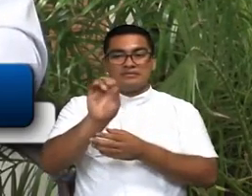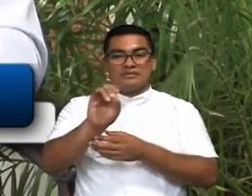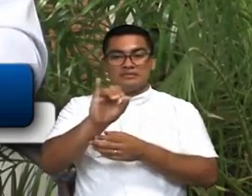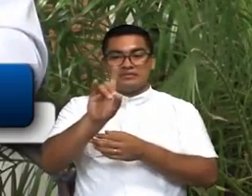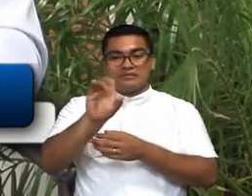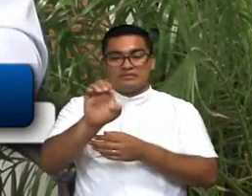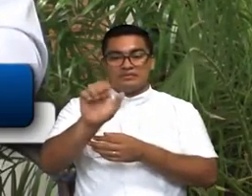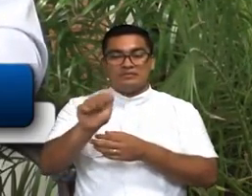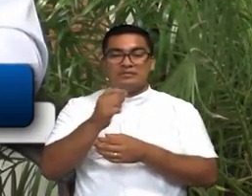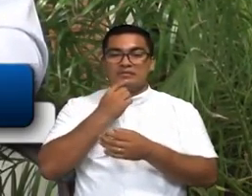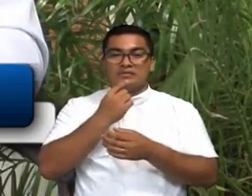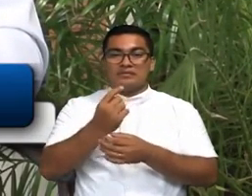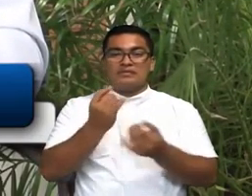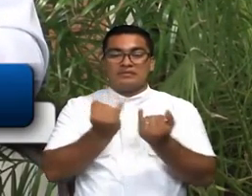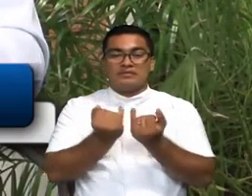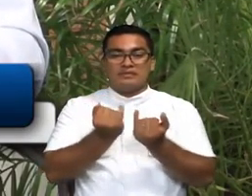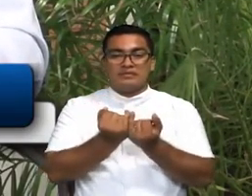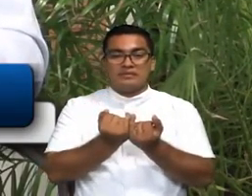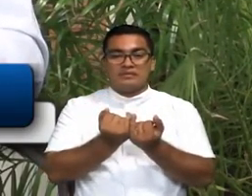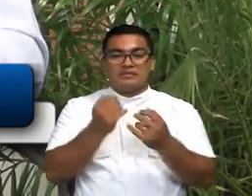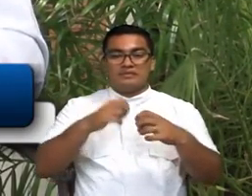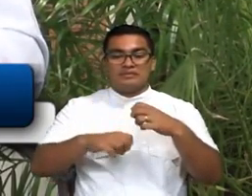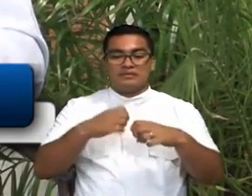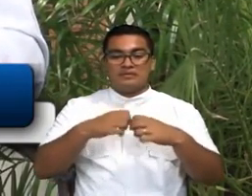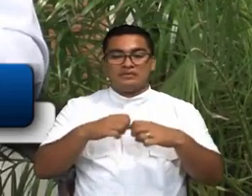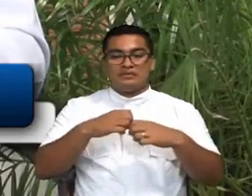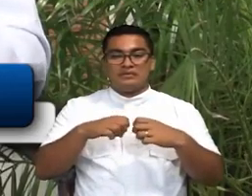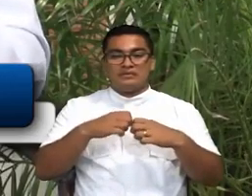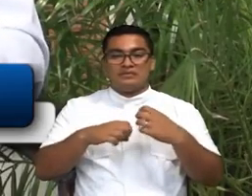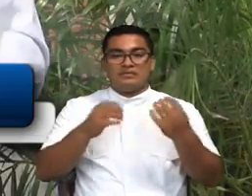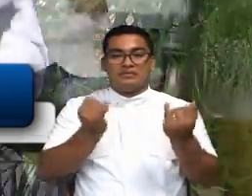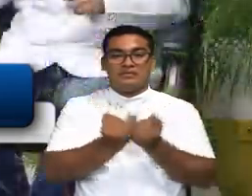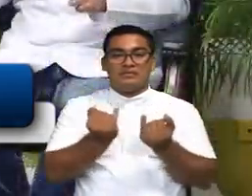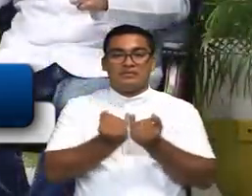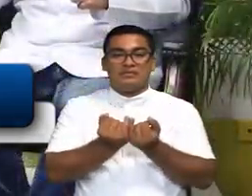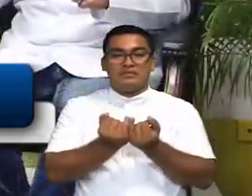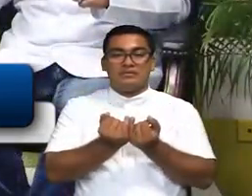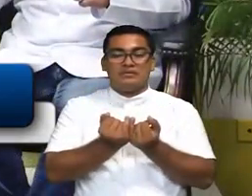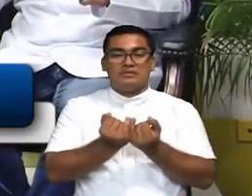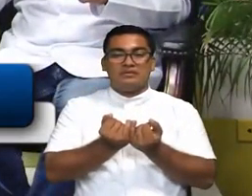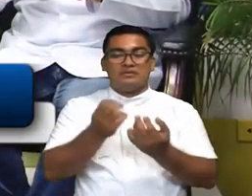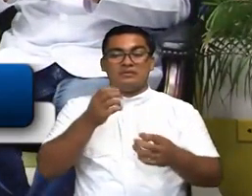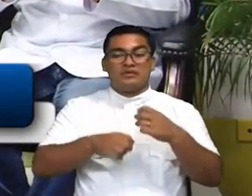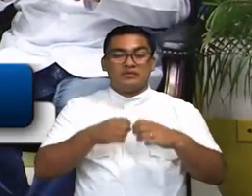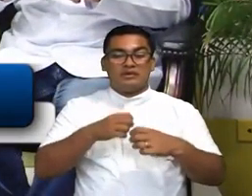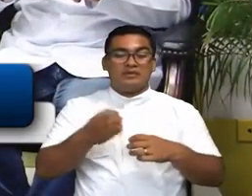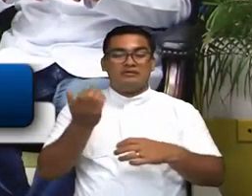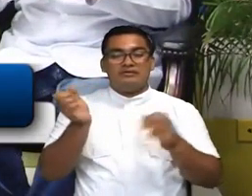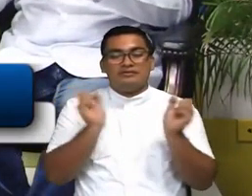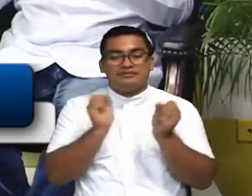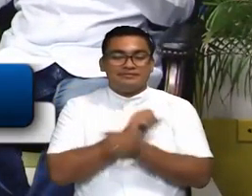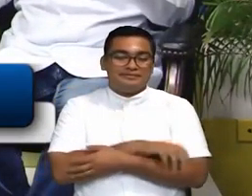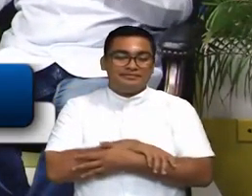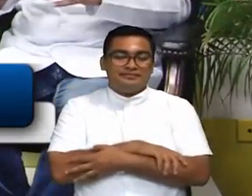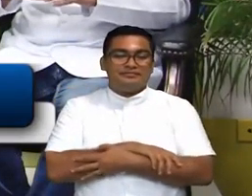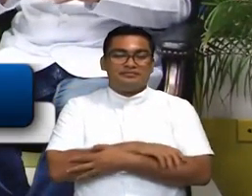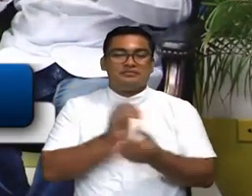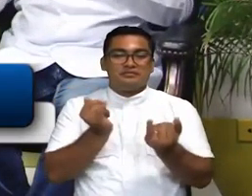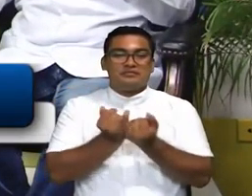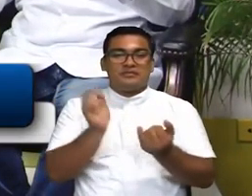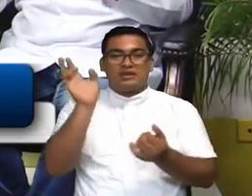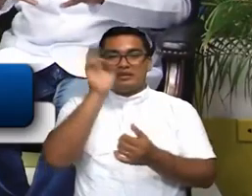hace lo que es se desencadena lo que es una tormenta tiroidea solo por la exposición al frío, ¿ya? Que es muy, muy raro,